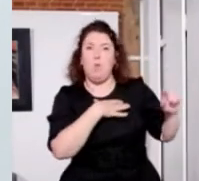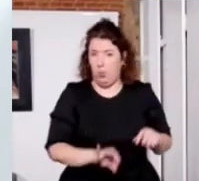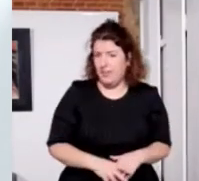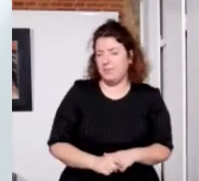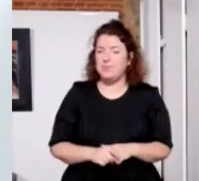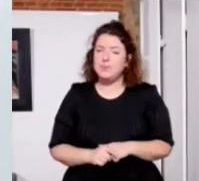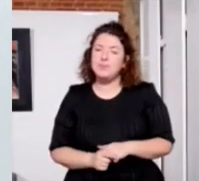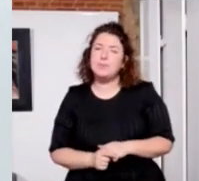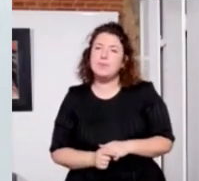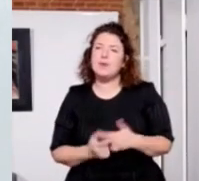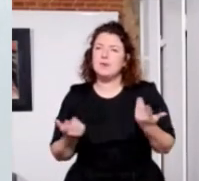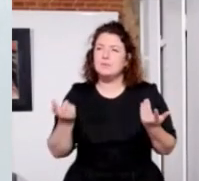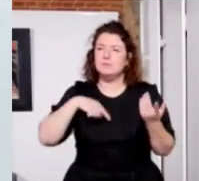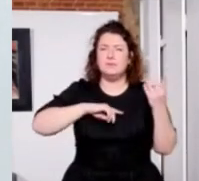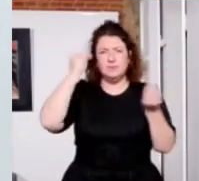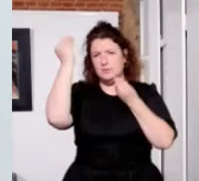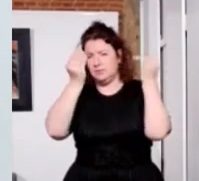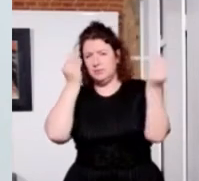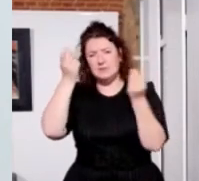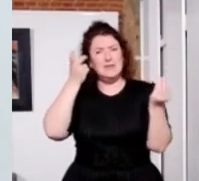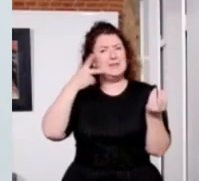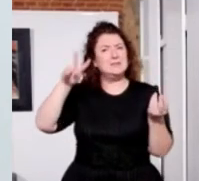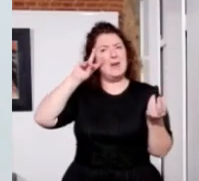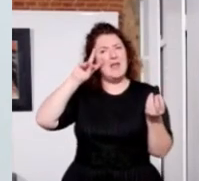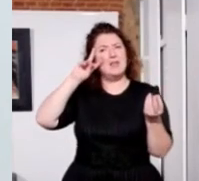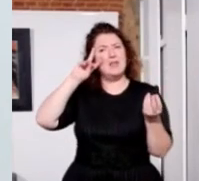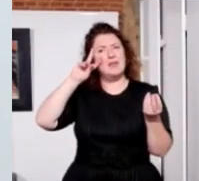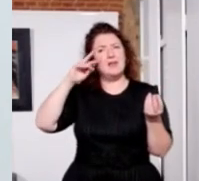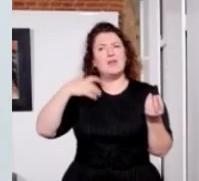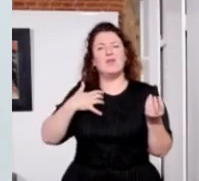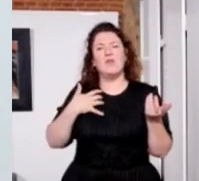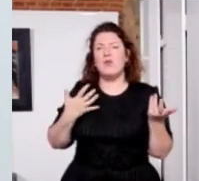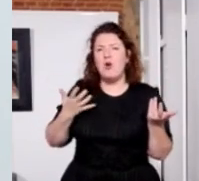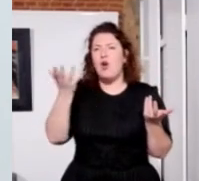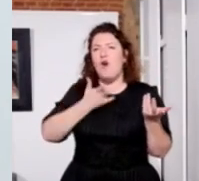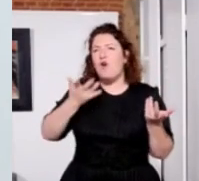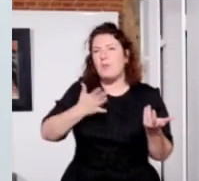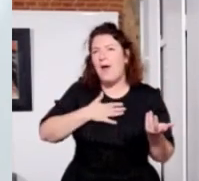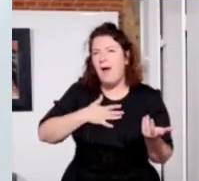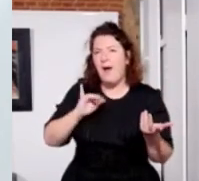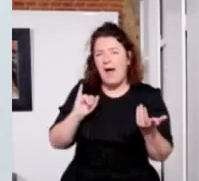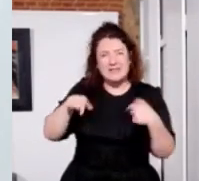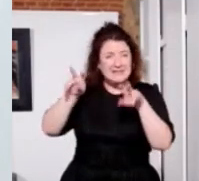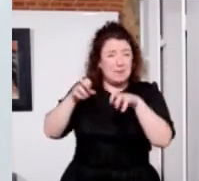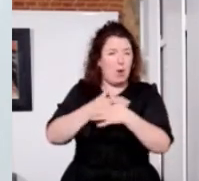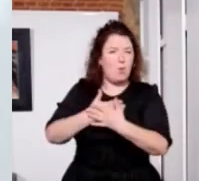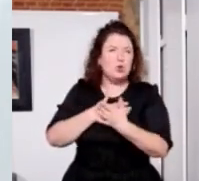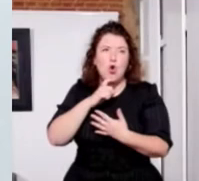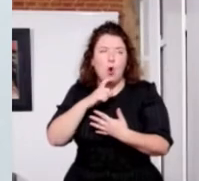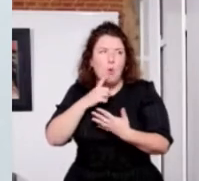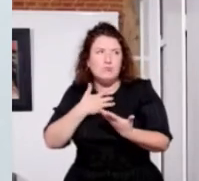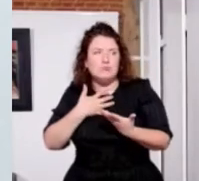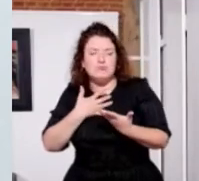podemos sacar toda esta experiencia tan rica, todo el conocimiento que hay sobre esta materia, para